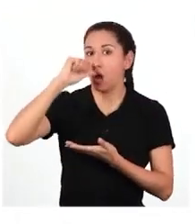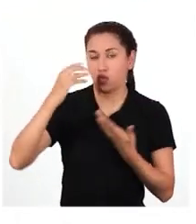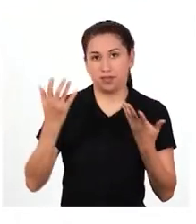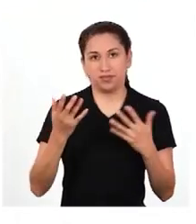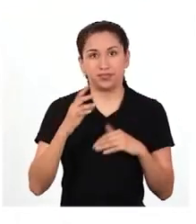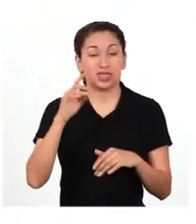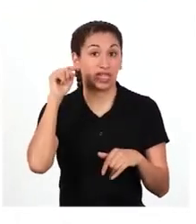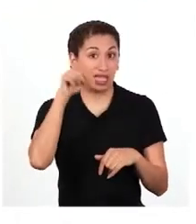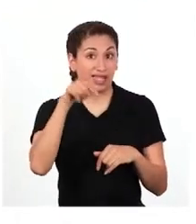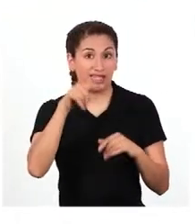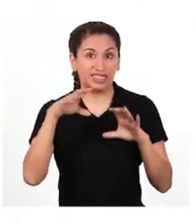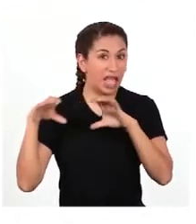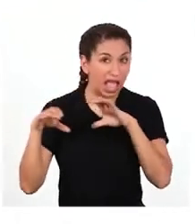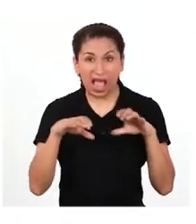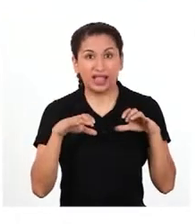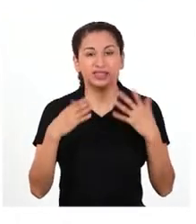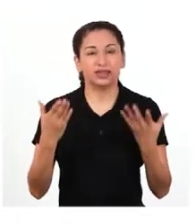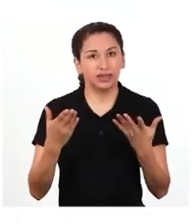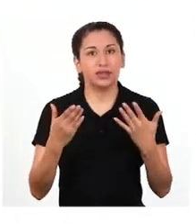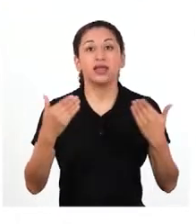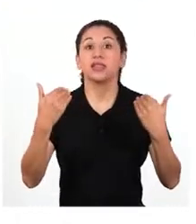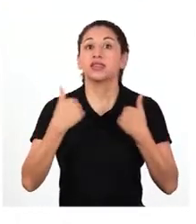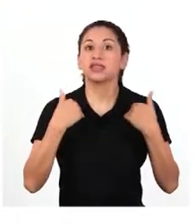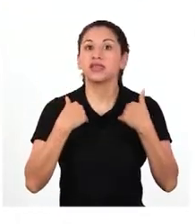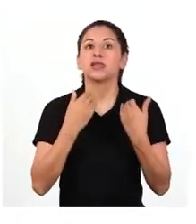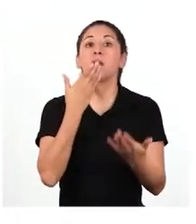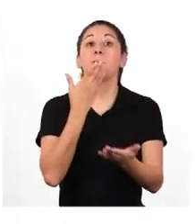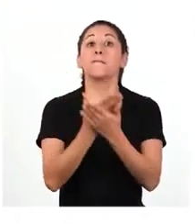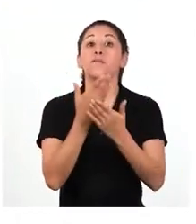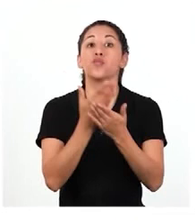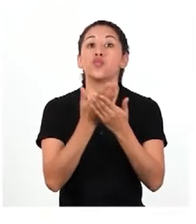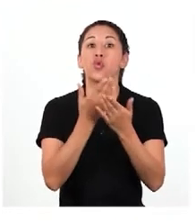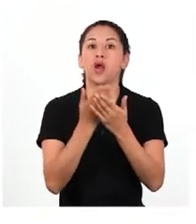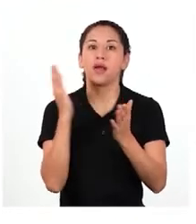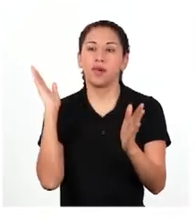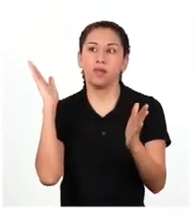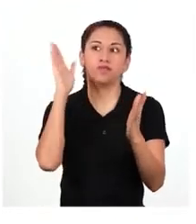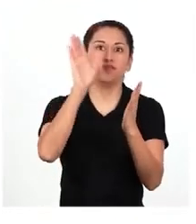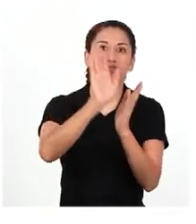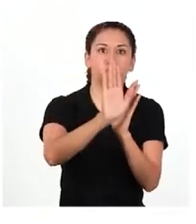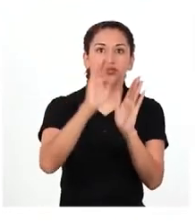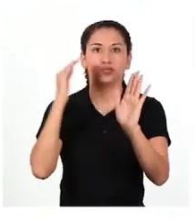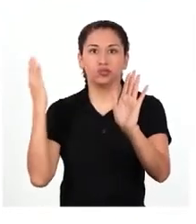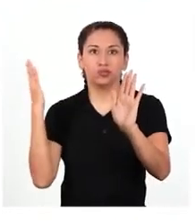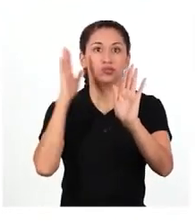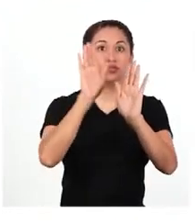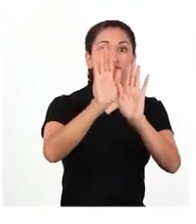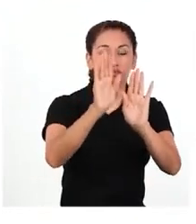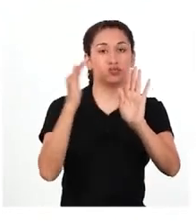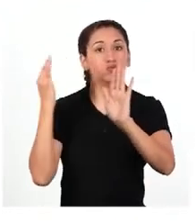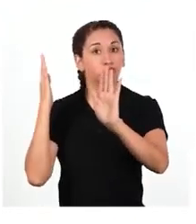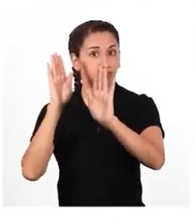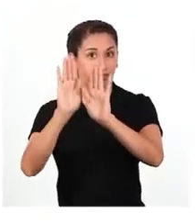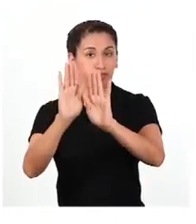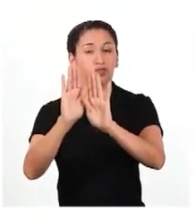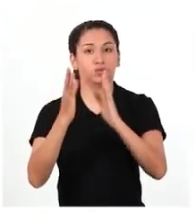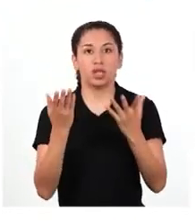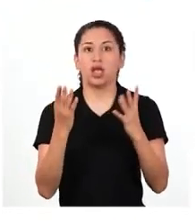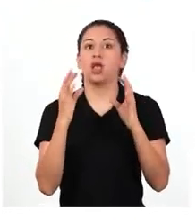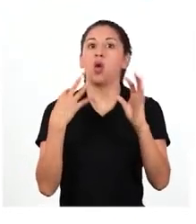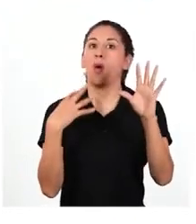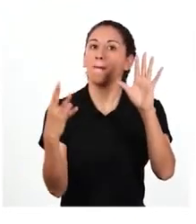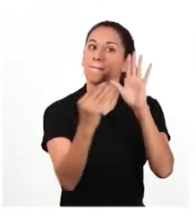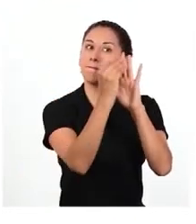Ahora bien, estas acciones deben estar argumentadas. Es decir, debemos de colocar